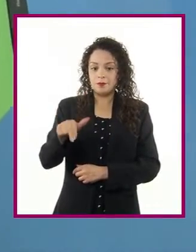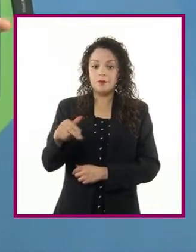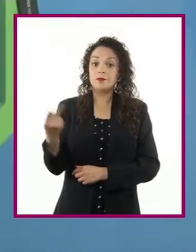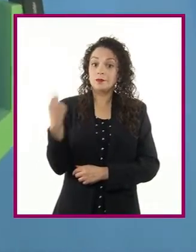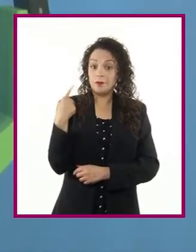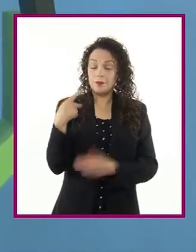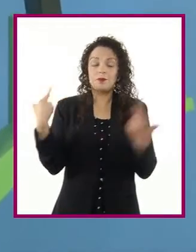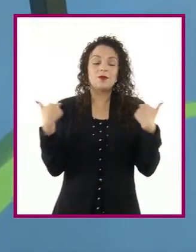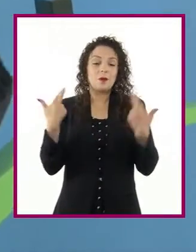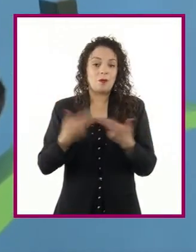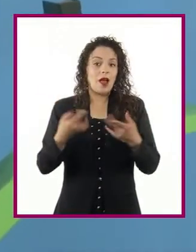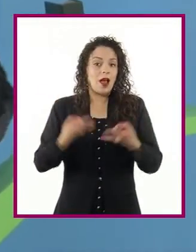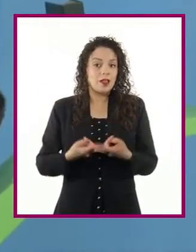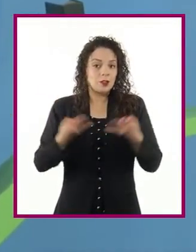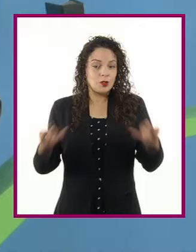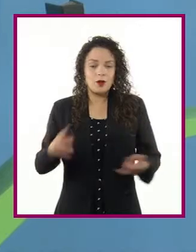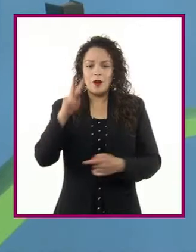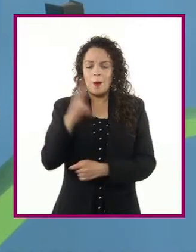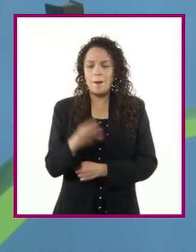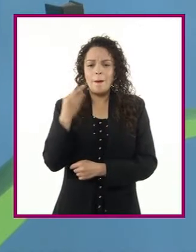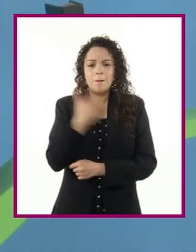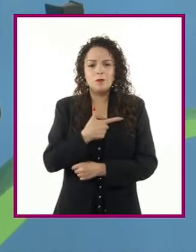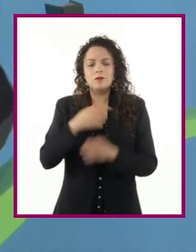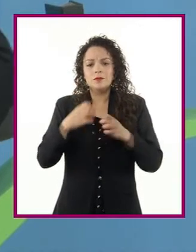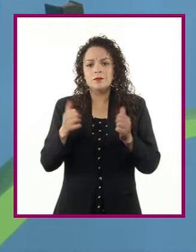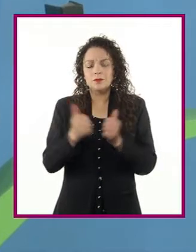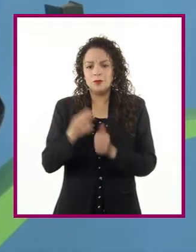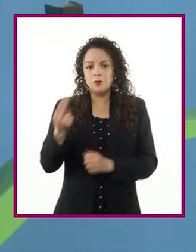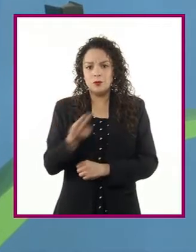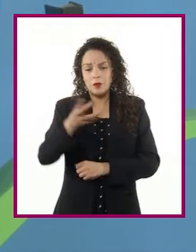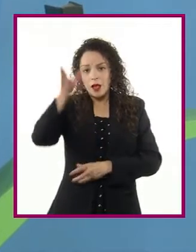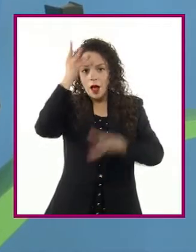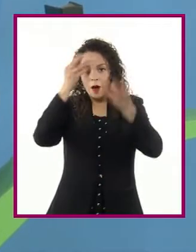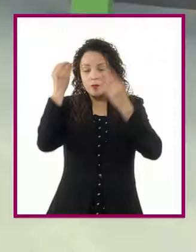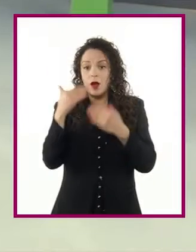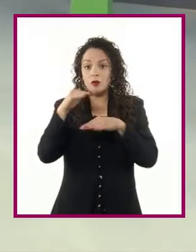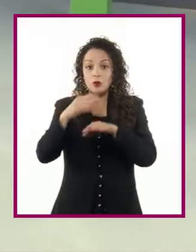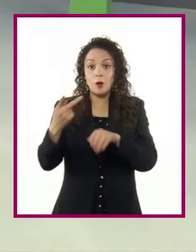historia. Y nos da gusto estar con ustedes aprendiendo sobre nuestro pasado.